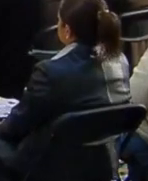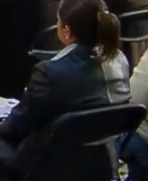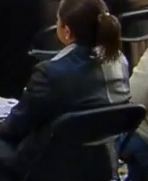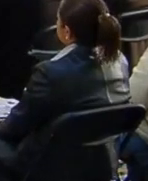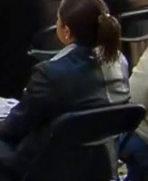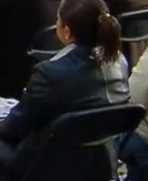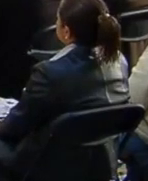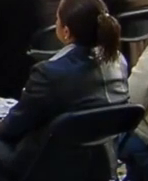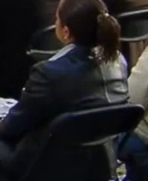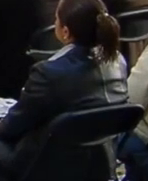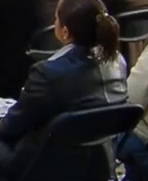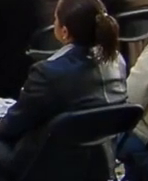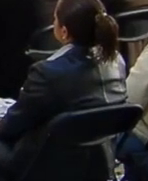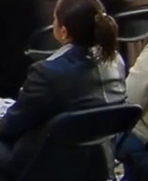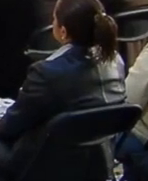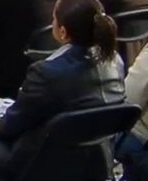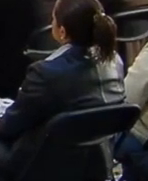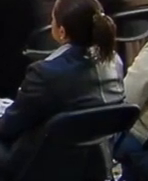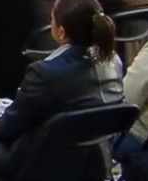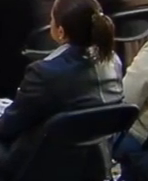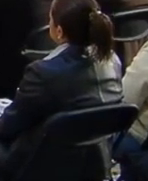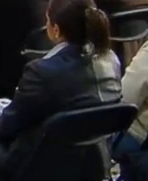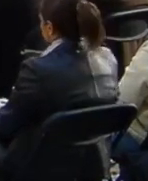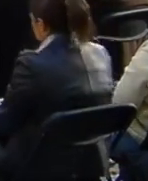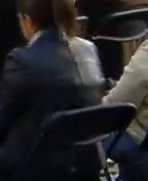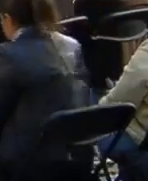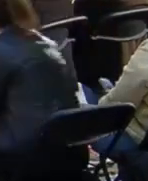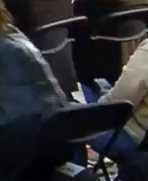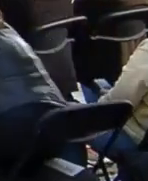familia Aburto? ¿Cuál es el mensaje de? Vamos